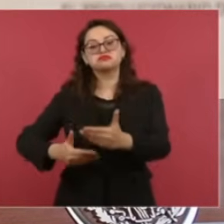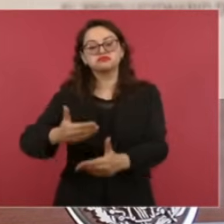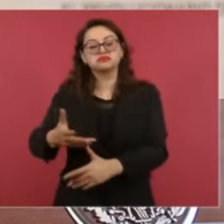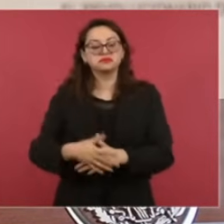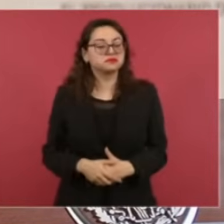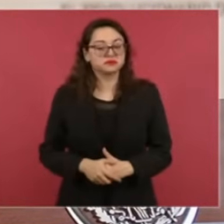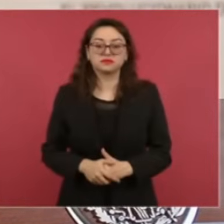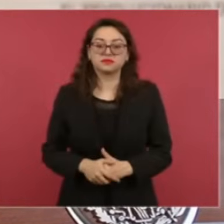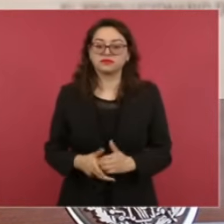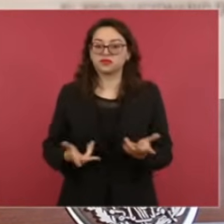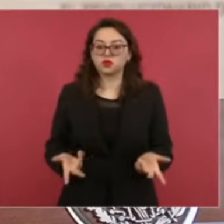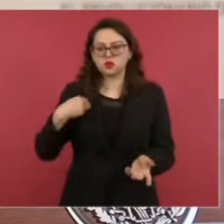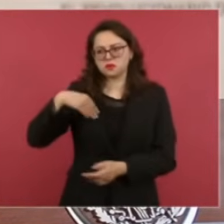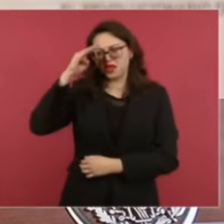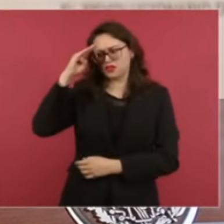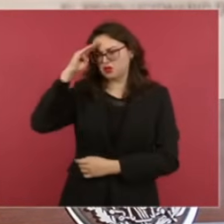podríamos, ¿no?,